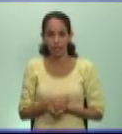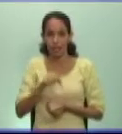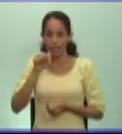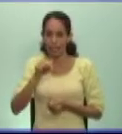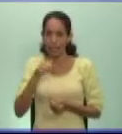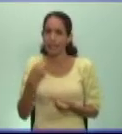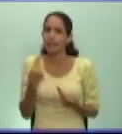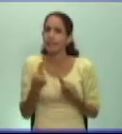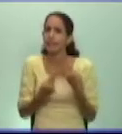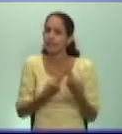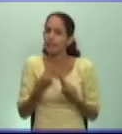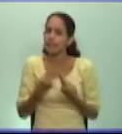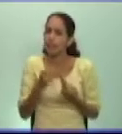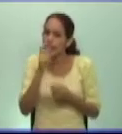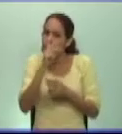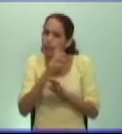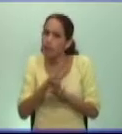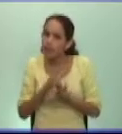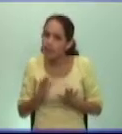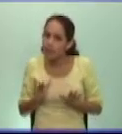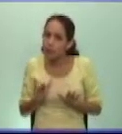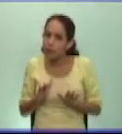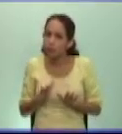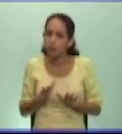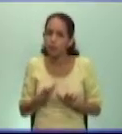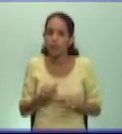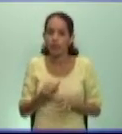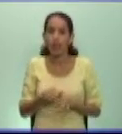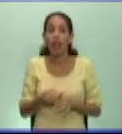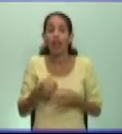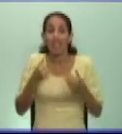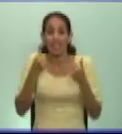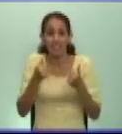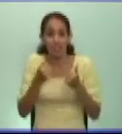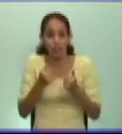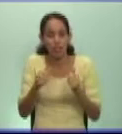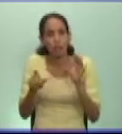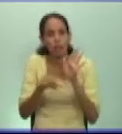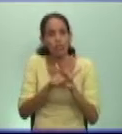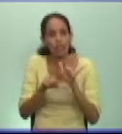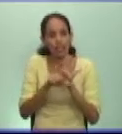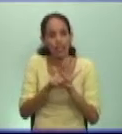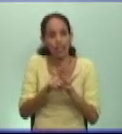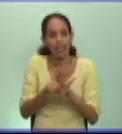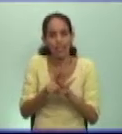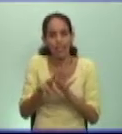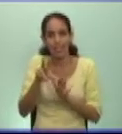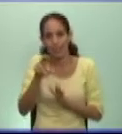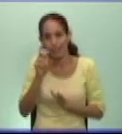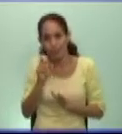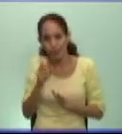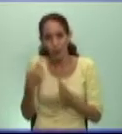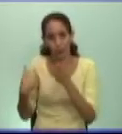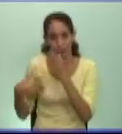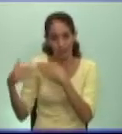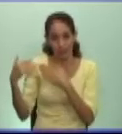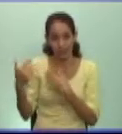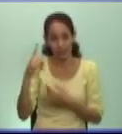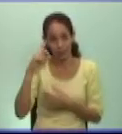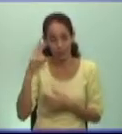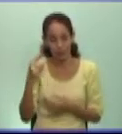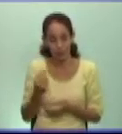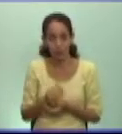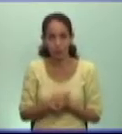un reforzamiento de los postulados del New Deal. Porque aunque se está aplicando a nivel internacional la Guerra